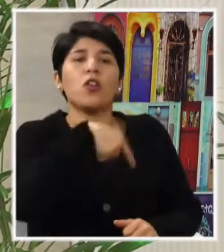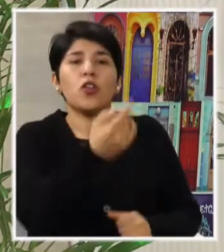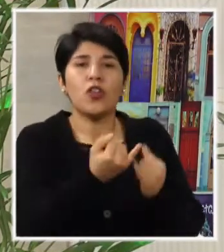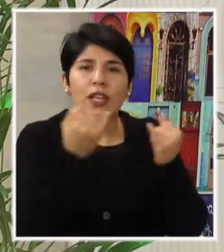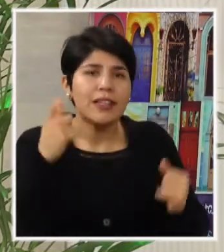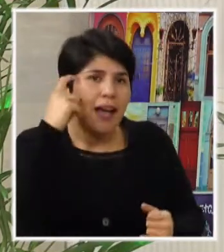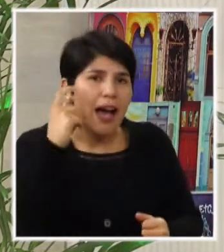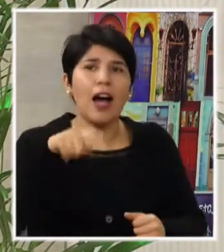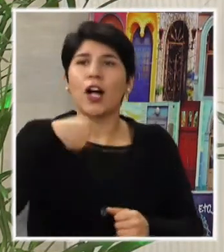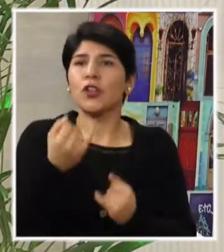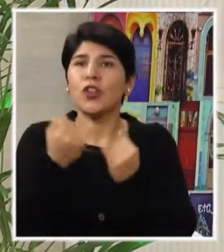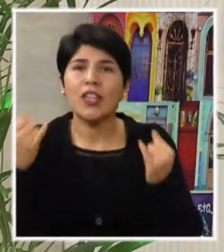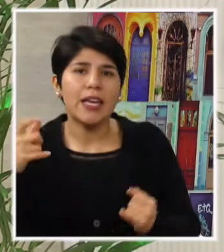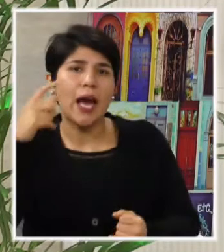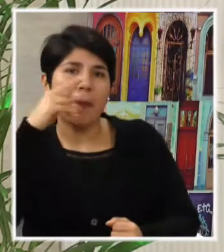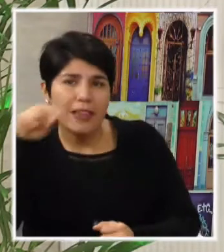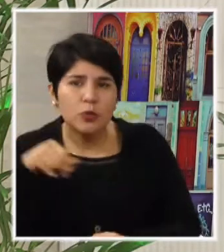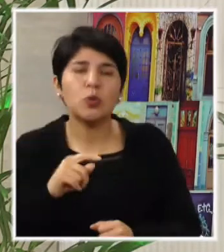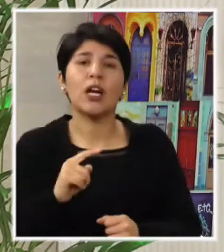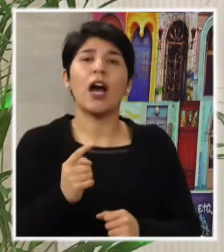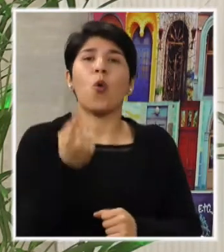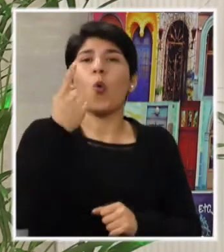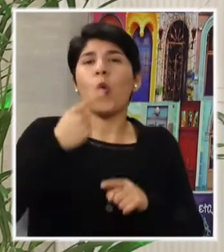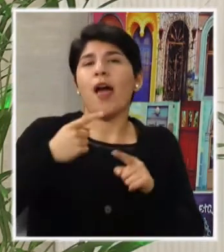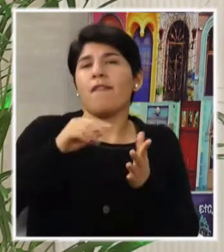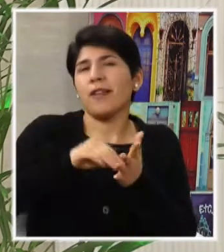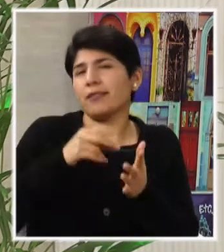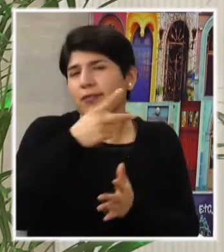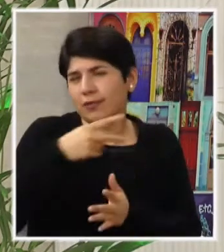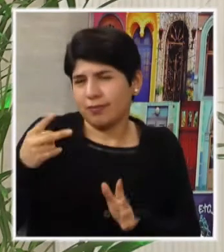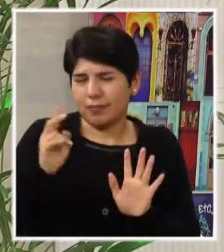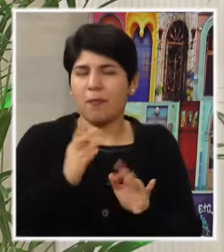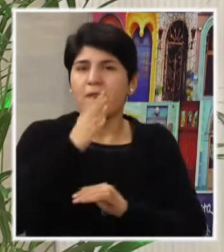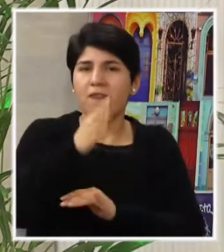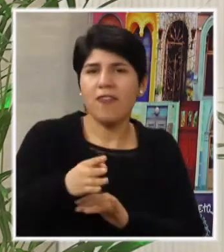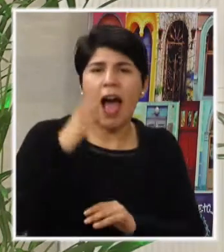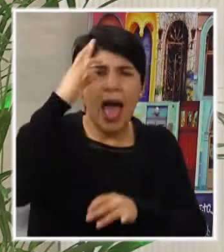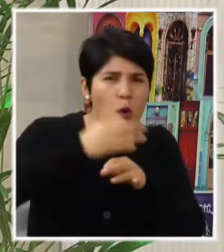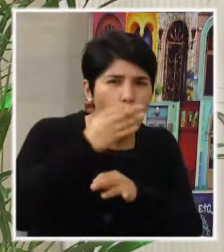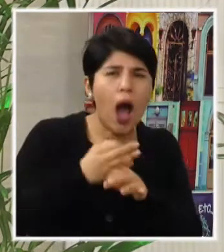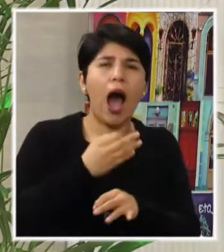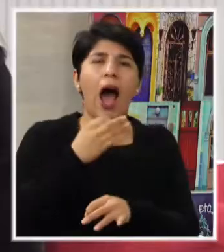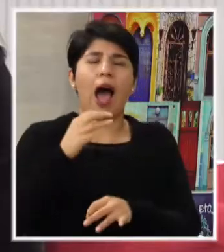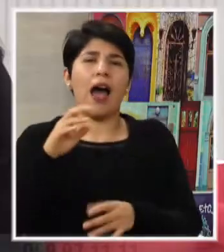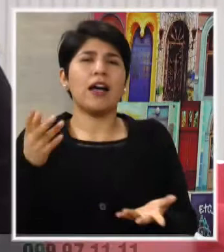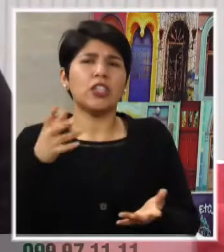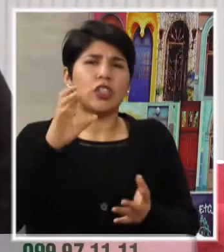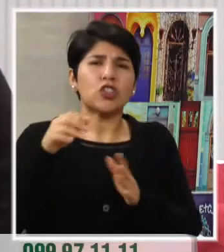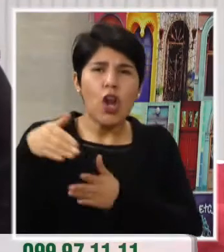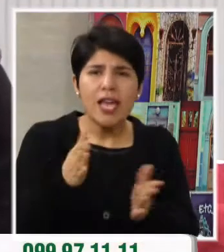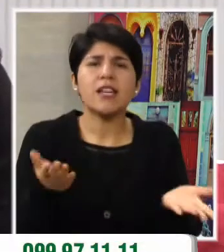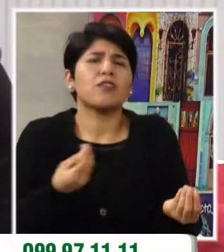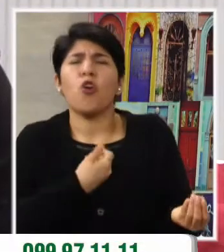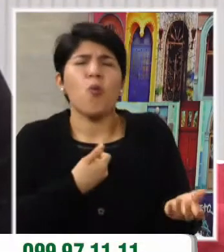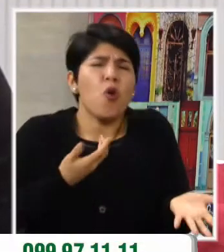carlos pan de azúcar y una vez cada 15 días en solís grande igual cómo van a distribuir el tiempo y bueno lo que pasa que en